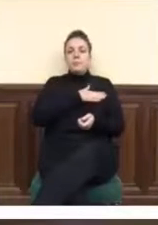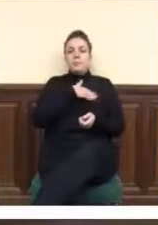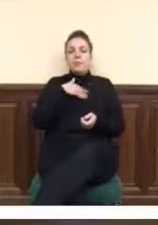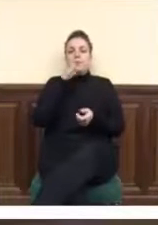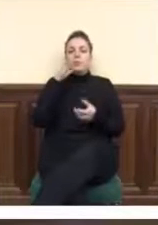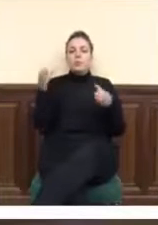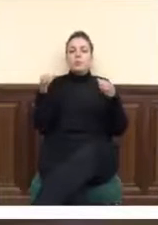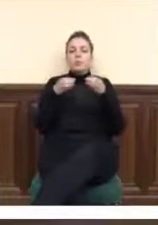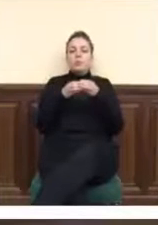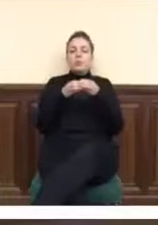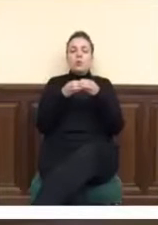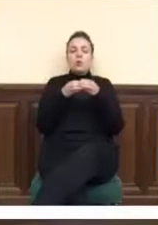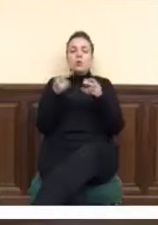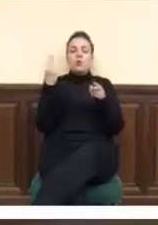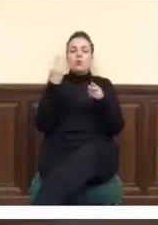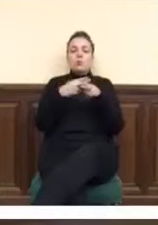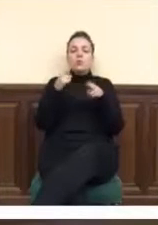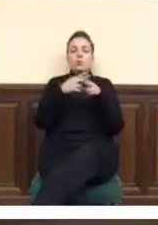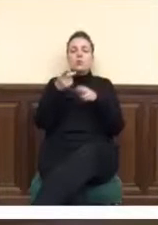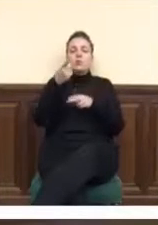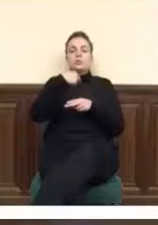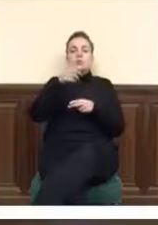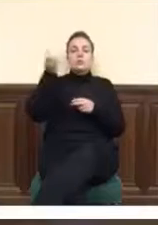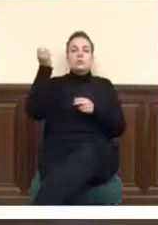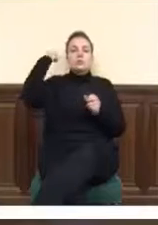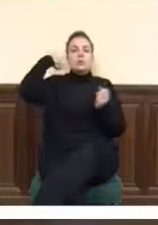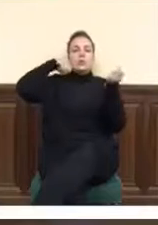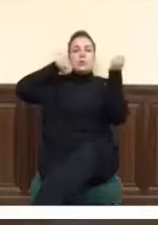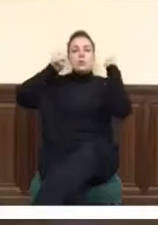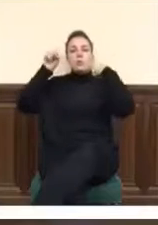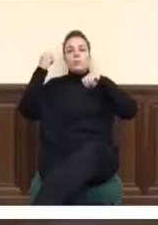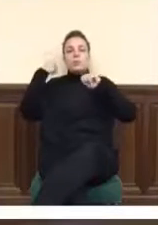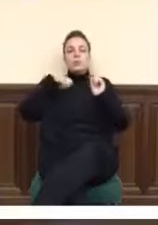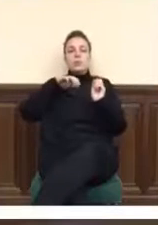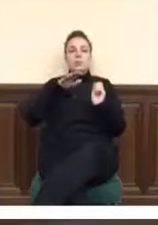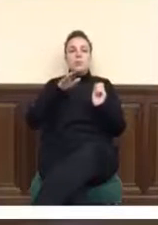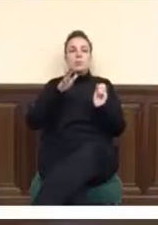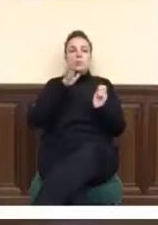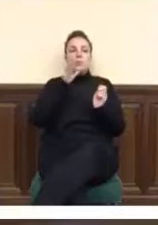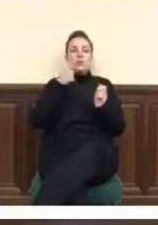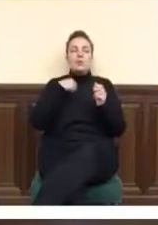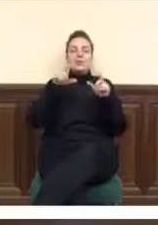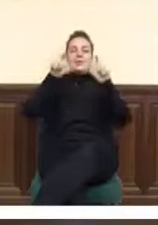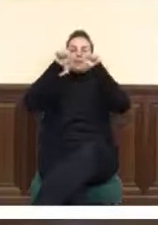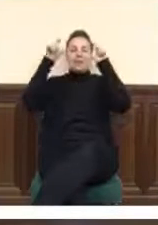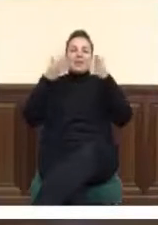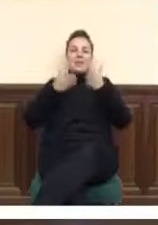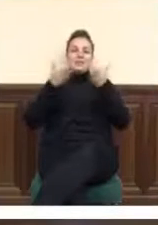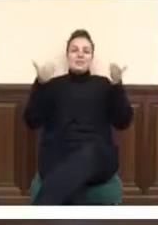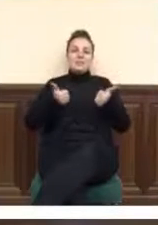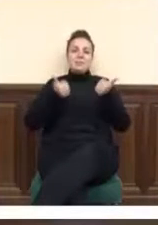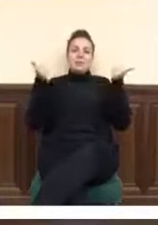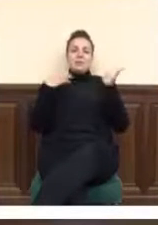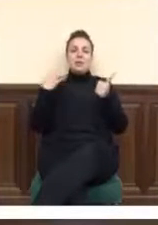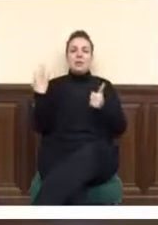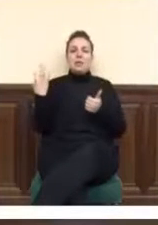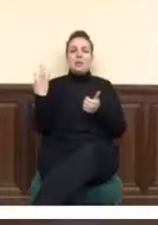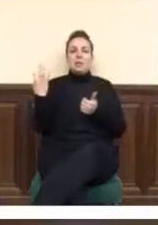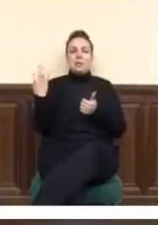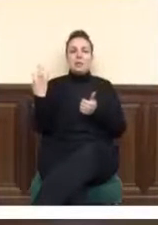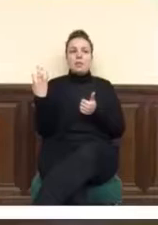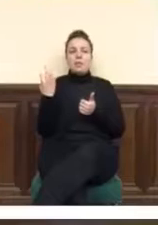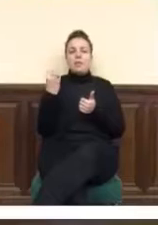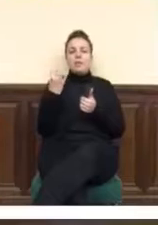partidos políticos no nos comportásemos como sucursales locales de una entidad mayor, sino que antepusiéramos siempre